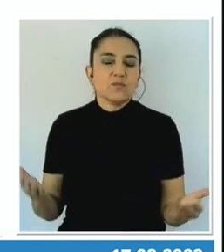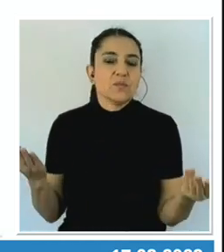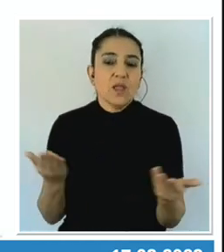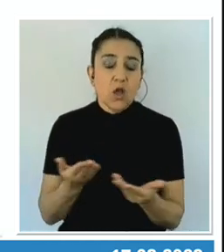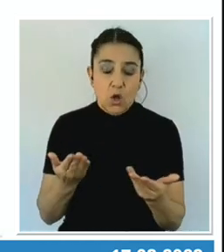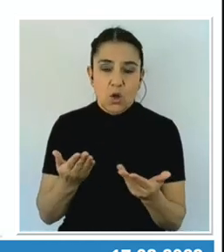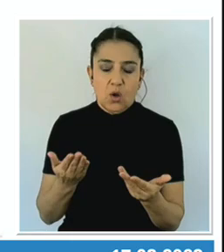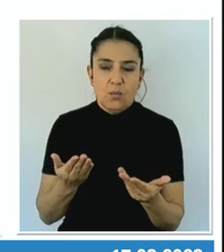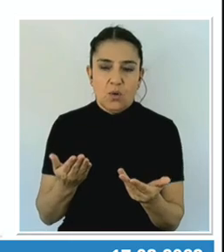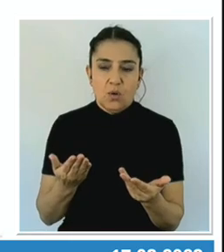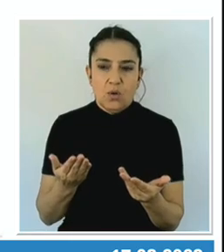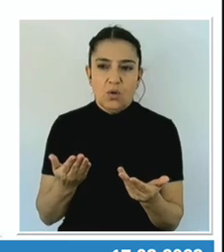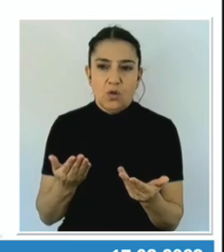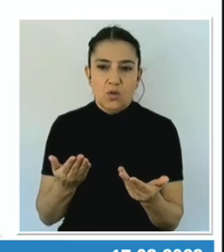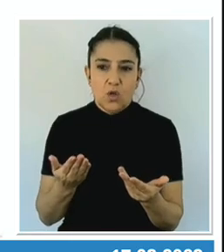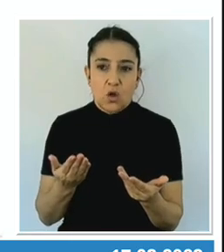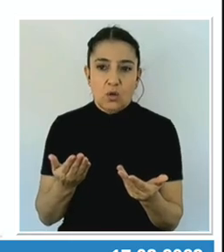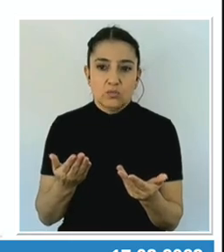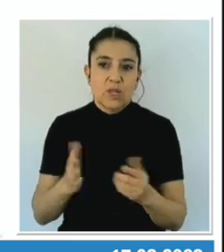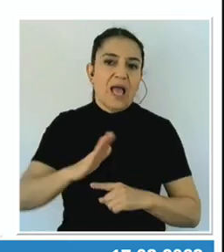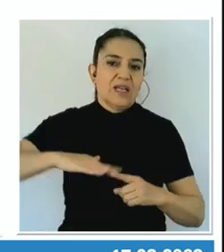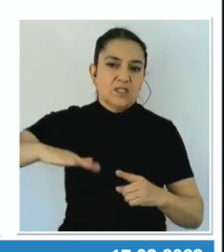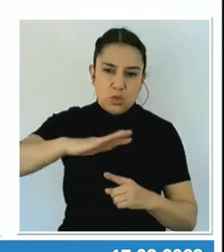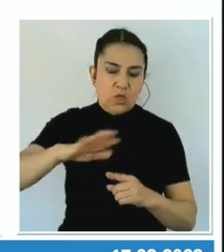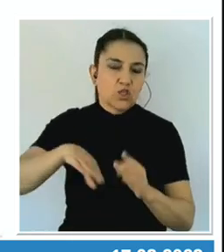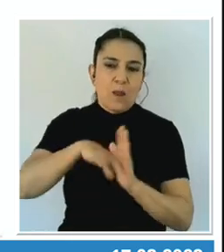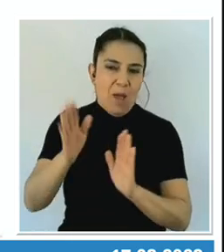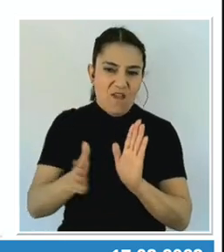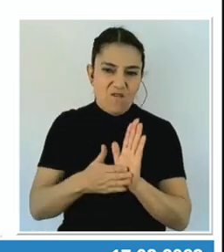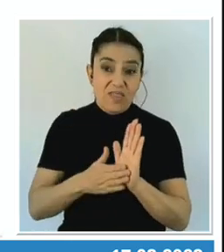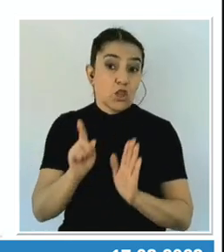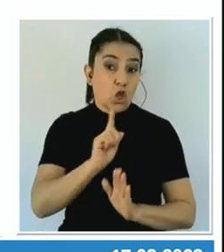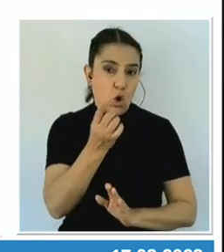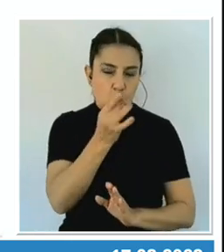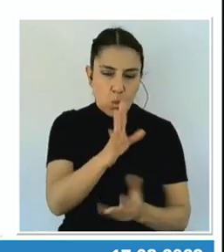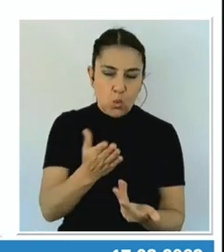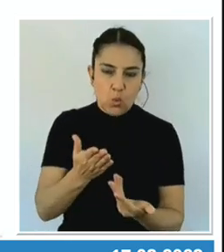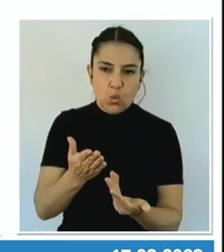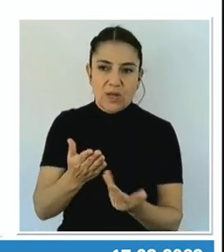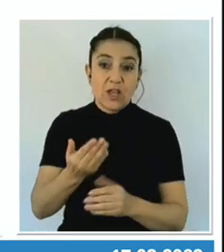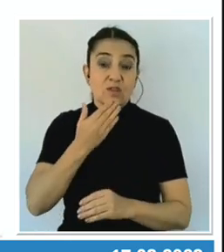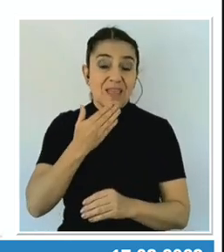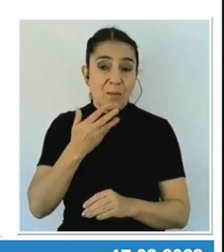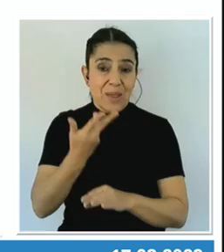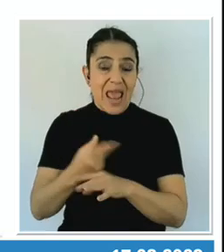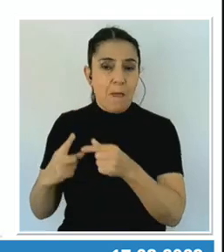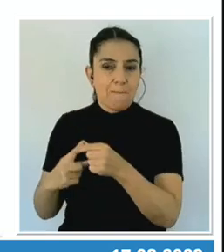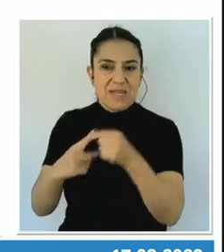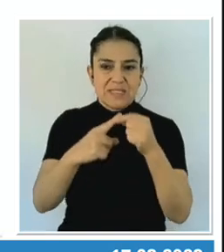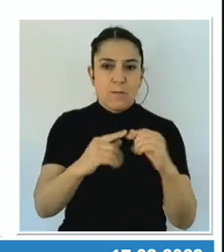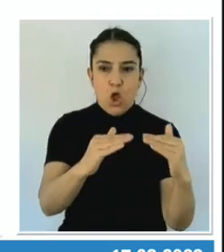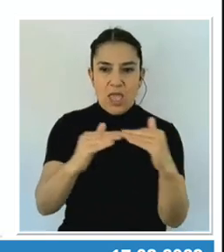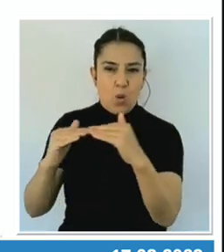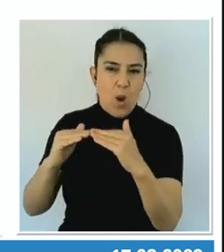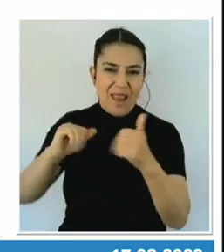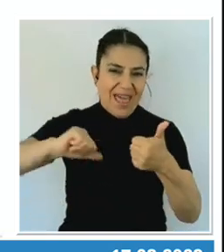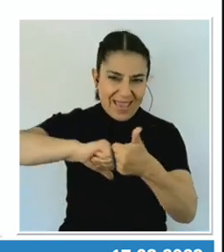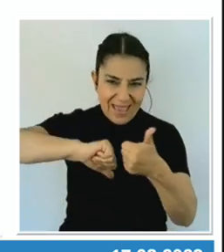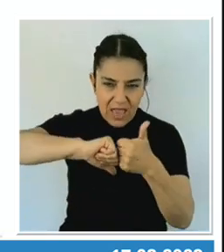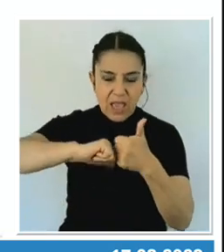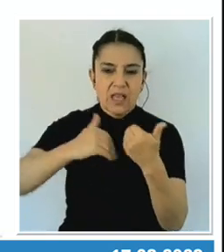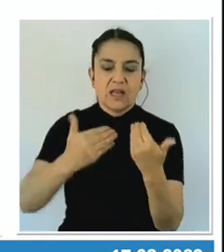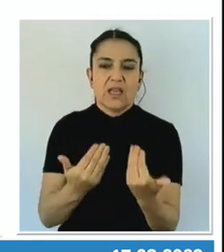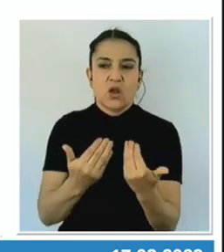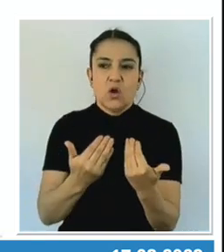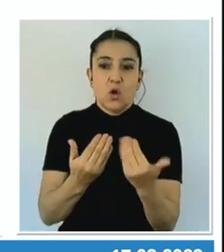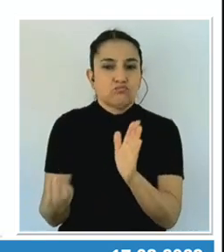de los casos más evidentes, no es el único, ya referí también que hay principios de igualdad de género desperdigados en muchas constituciones